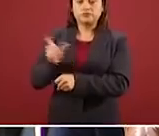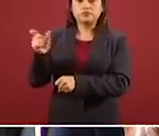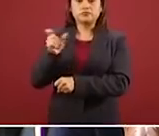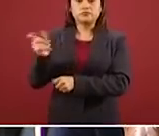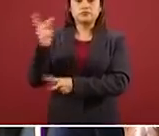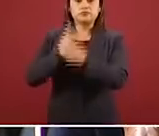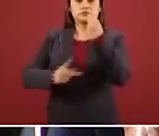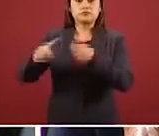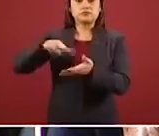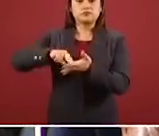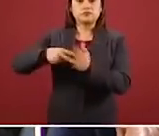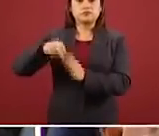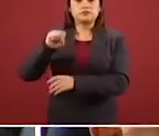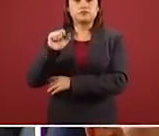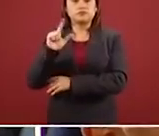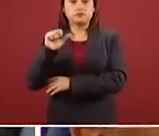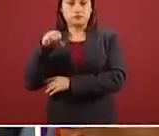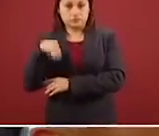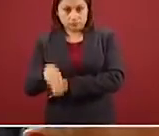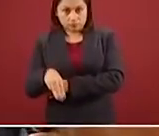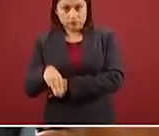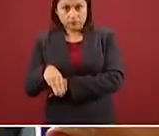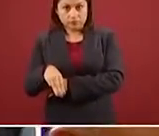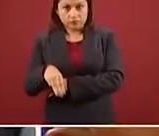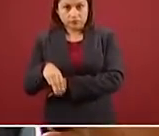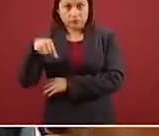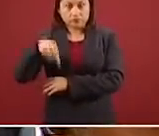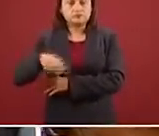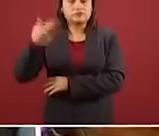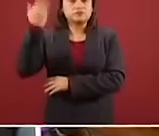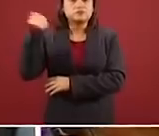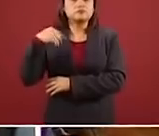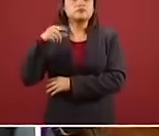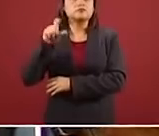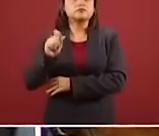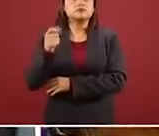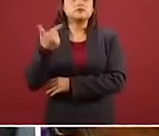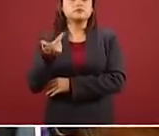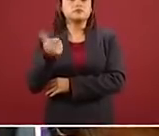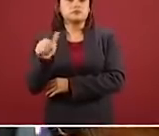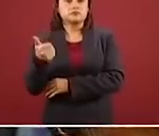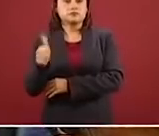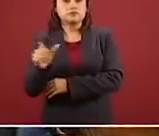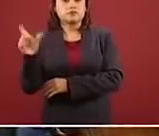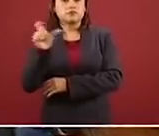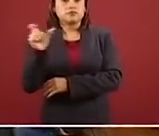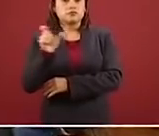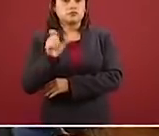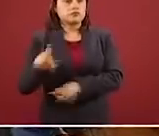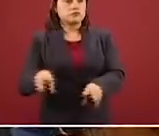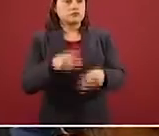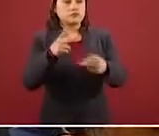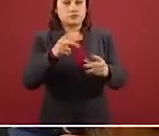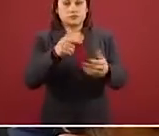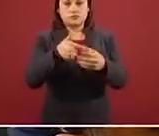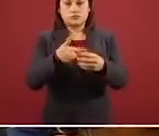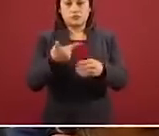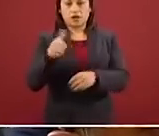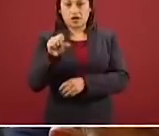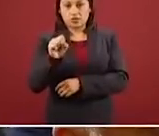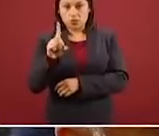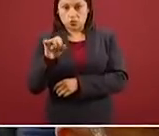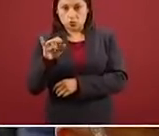ingeniero Slim el día 27 de agosto, cuando se concretó lo de la negociación de los gasoductos, y después lo